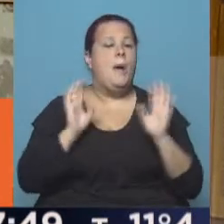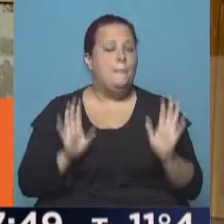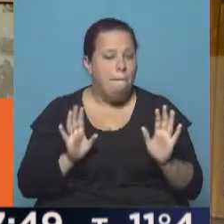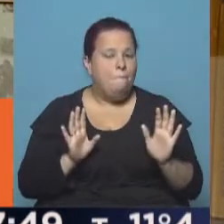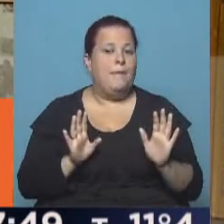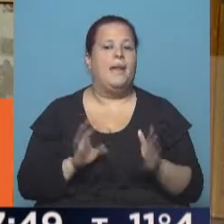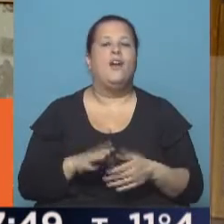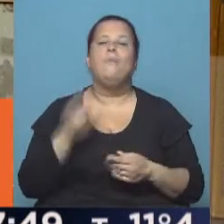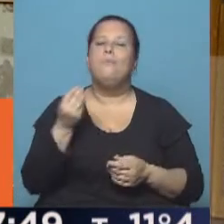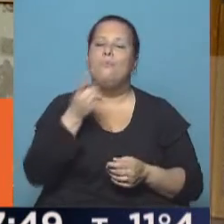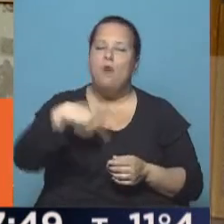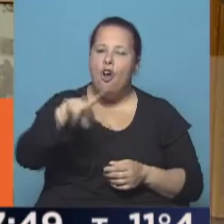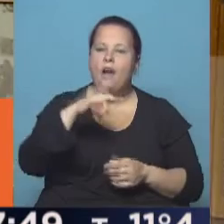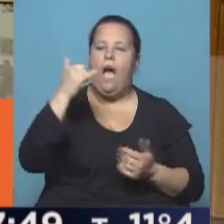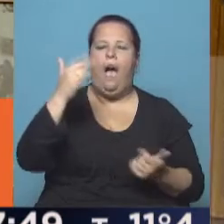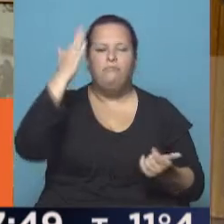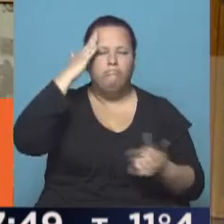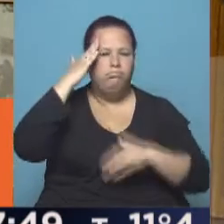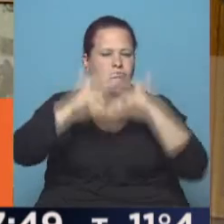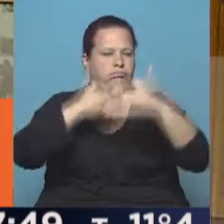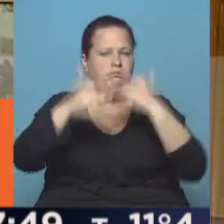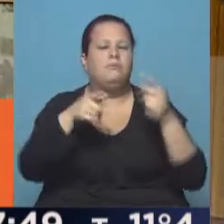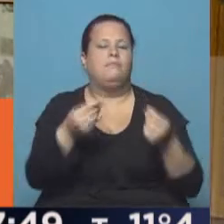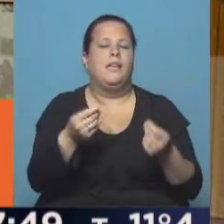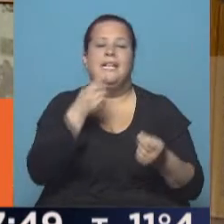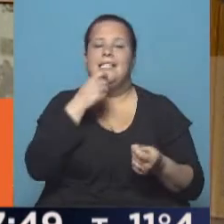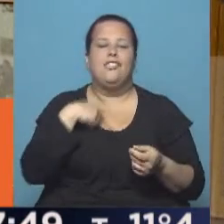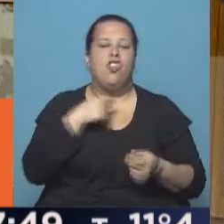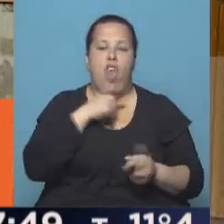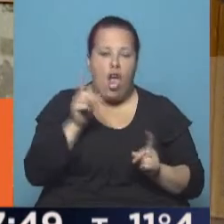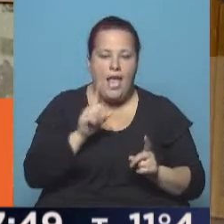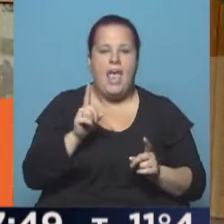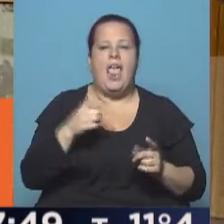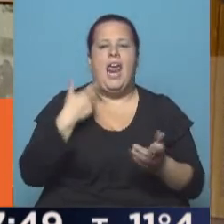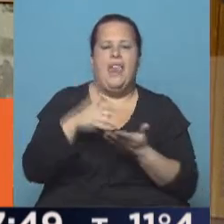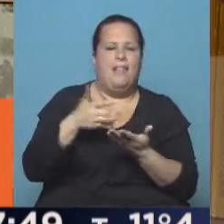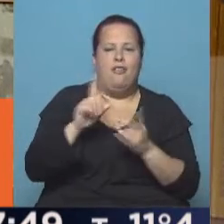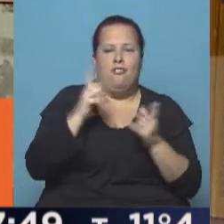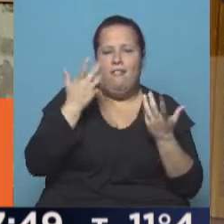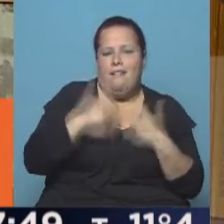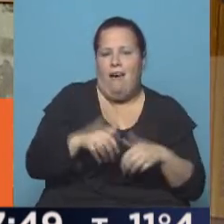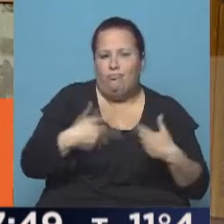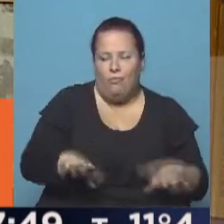porque son talas culturales que hacen que aunque no querramos estemos discriminando